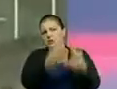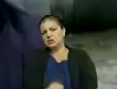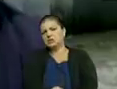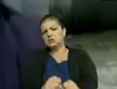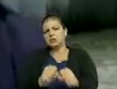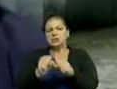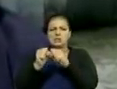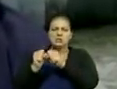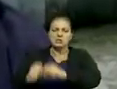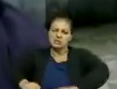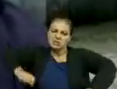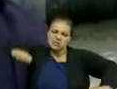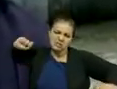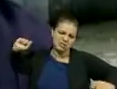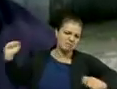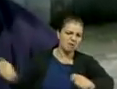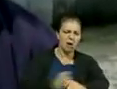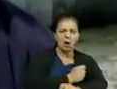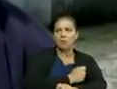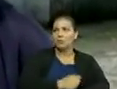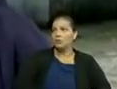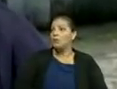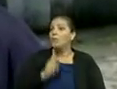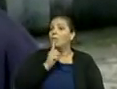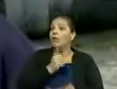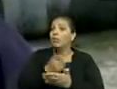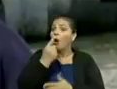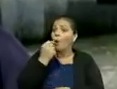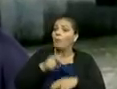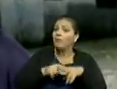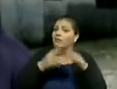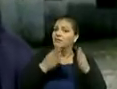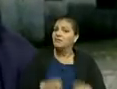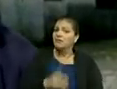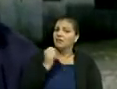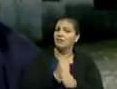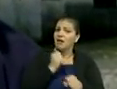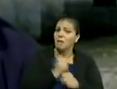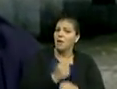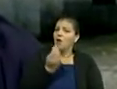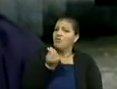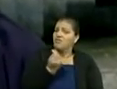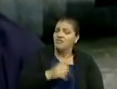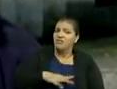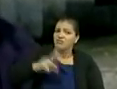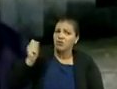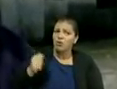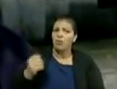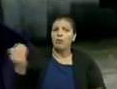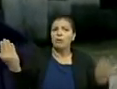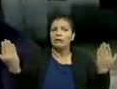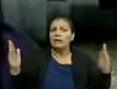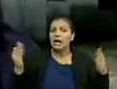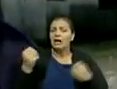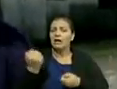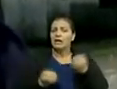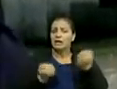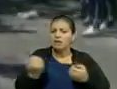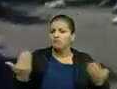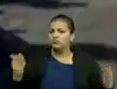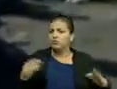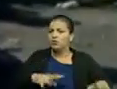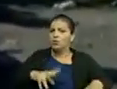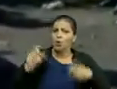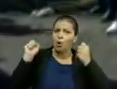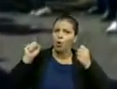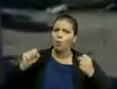Un señor taxista, le roban su plata, su trabajo, sus accesorios del carro, y el señor le persigue hasta esta casa. Con el